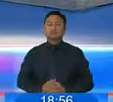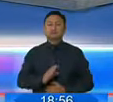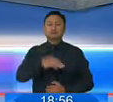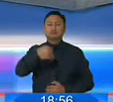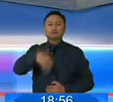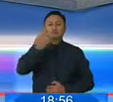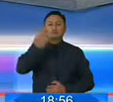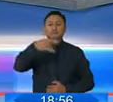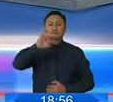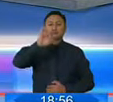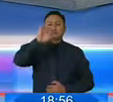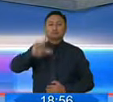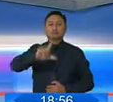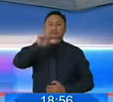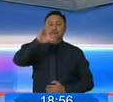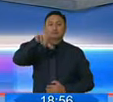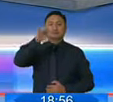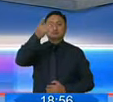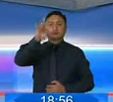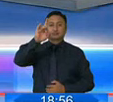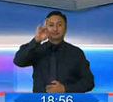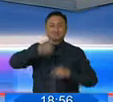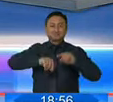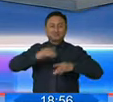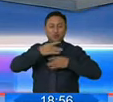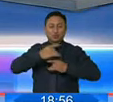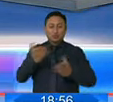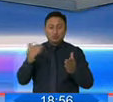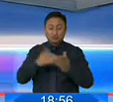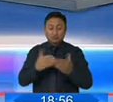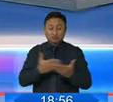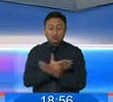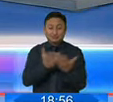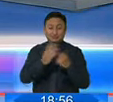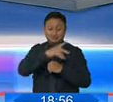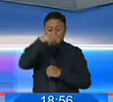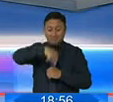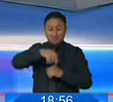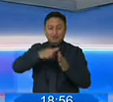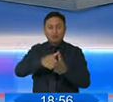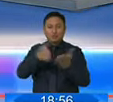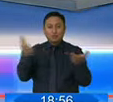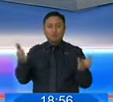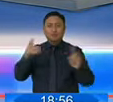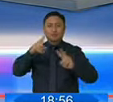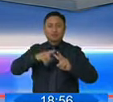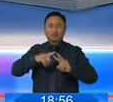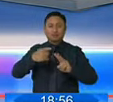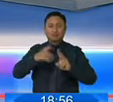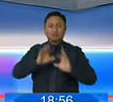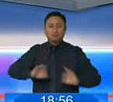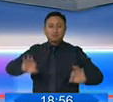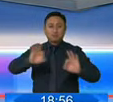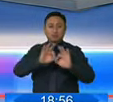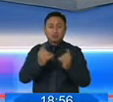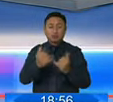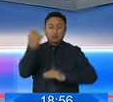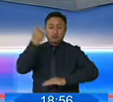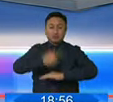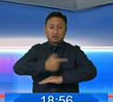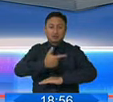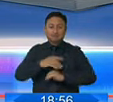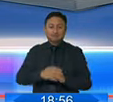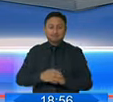Miércoles 18 de julio del 2018, amigos, es un gusto estar nuevamente con ustedes aquí en la emisión estelar del Comercio TV con lo más destacado en